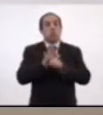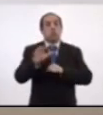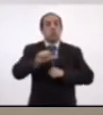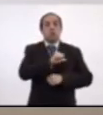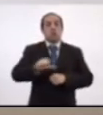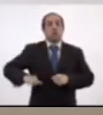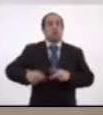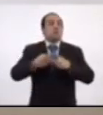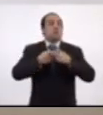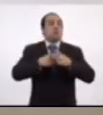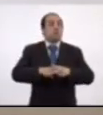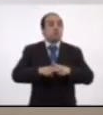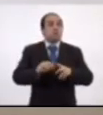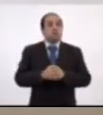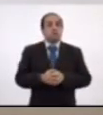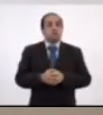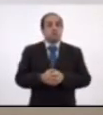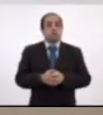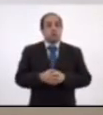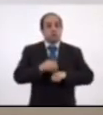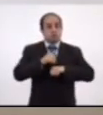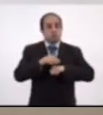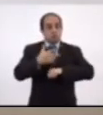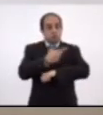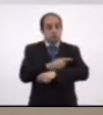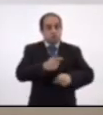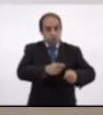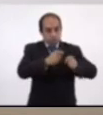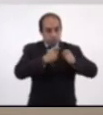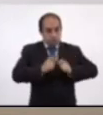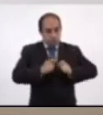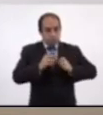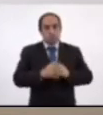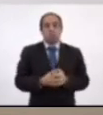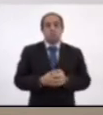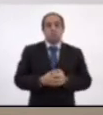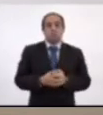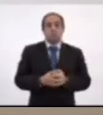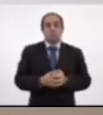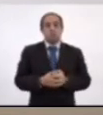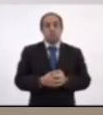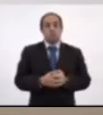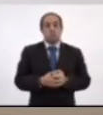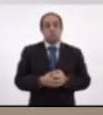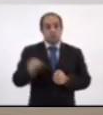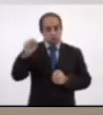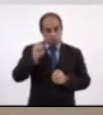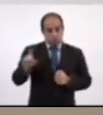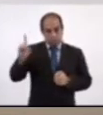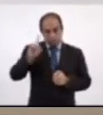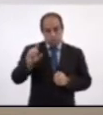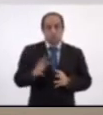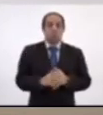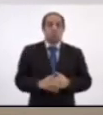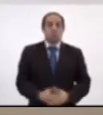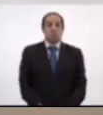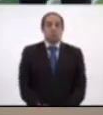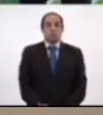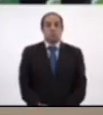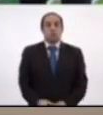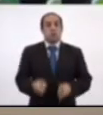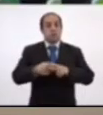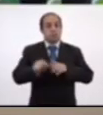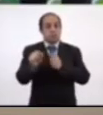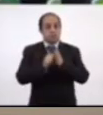alcaldías iniciarían, dado el número de vacunas que se nos está entregando en este fin de semana.